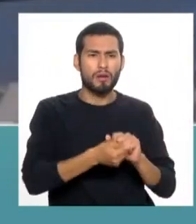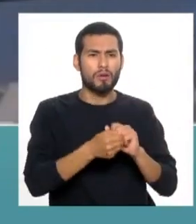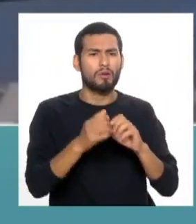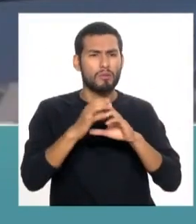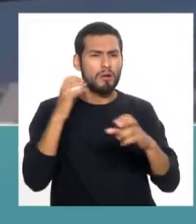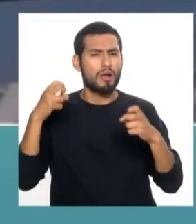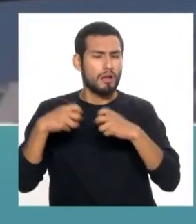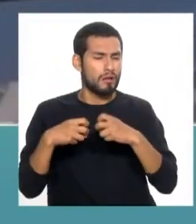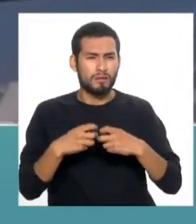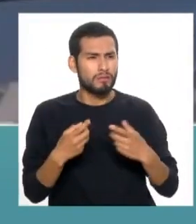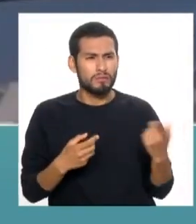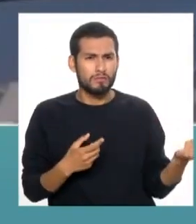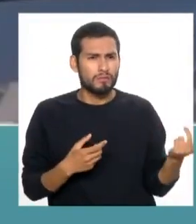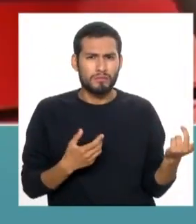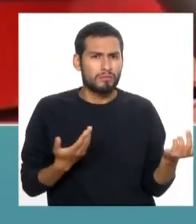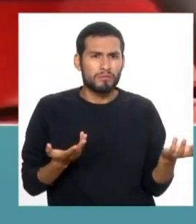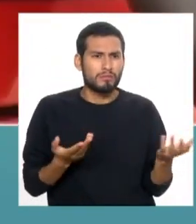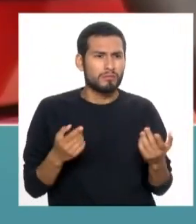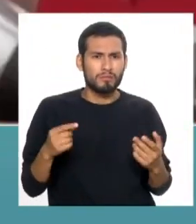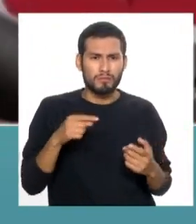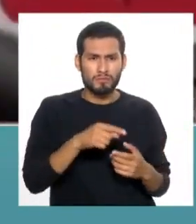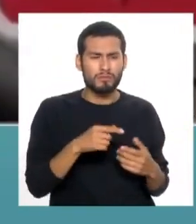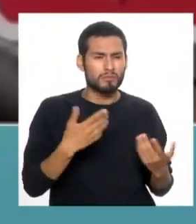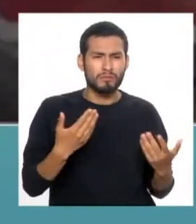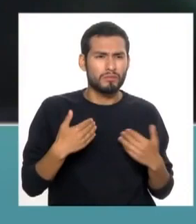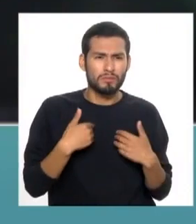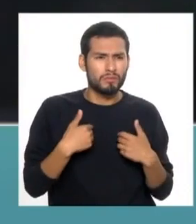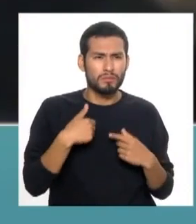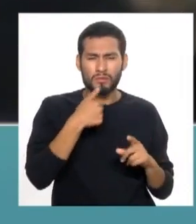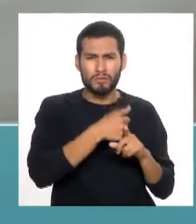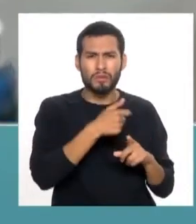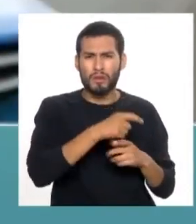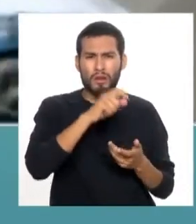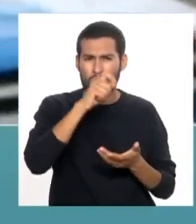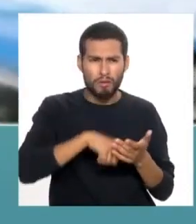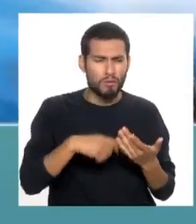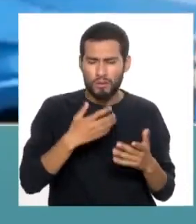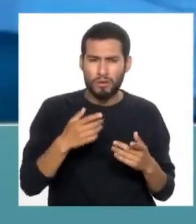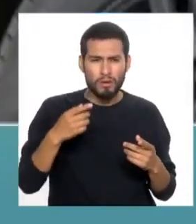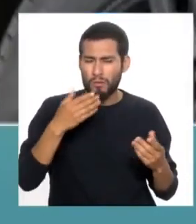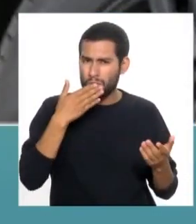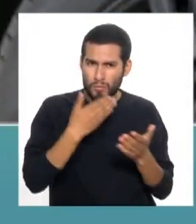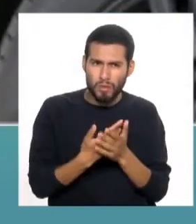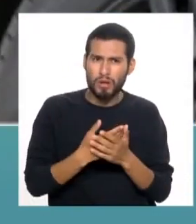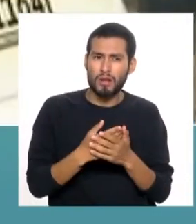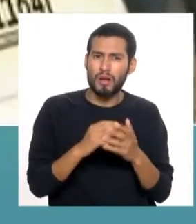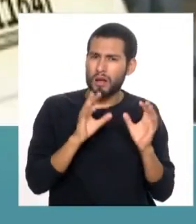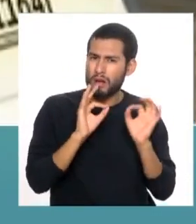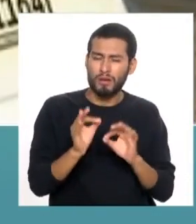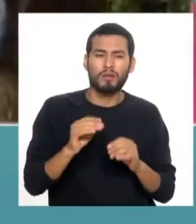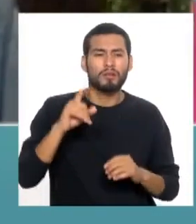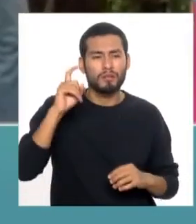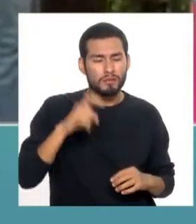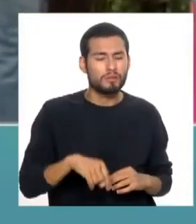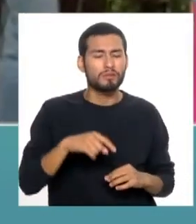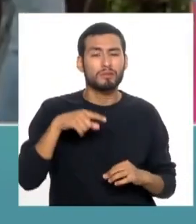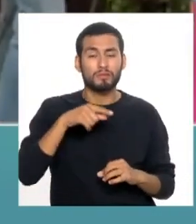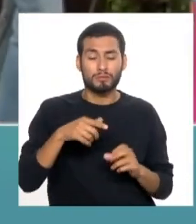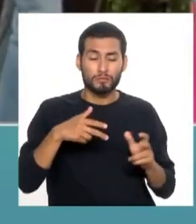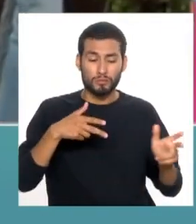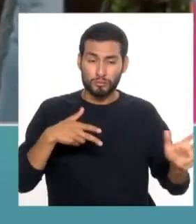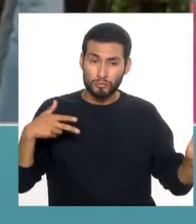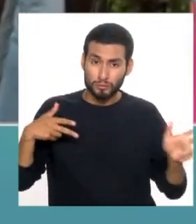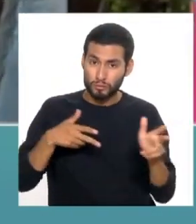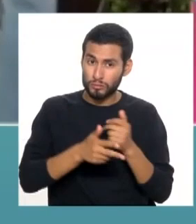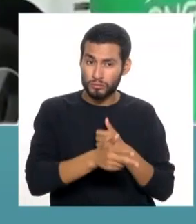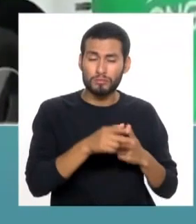buses eléctricos, porque no está dentro, o sea, no hay ni siquiera los contratos, no hay concesiones adecuadas para poder hacer eso. Entonces necesitamos que esas rutas pasen